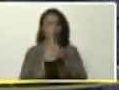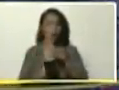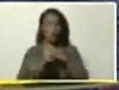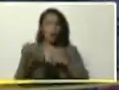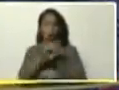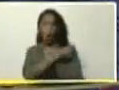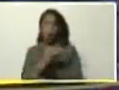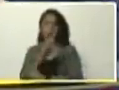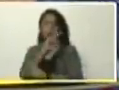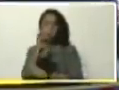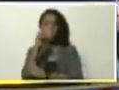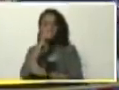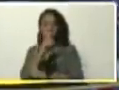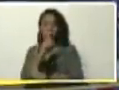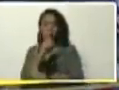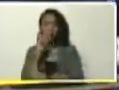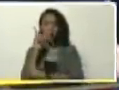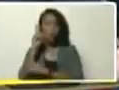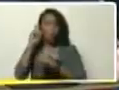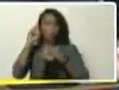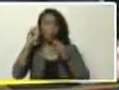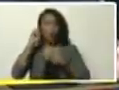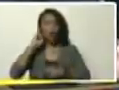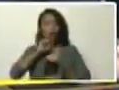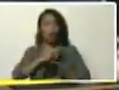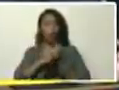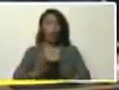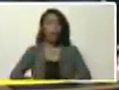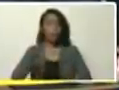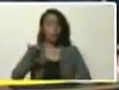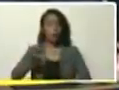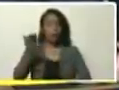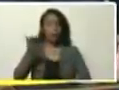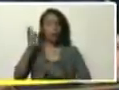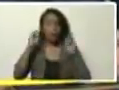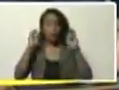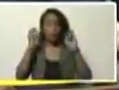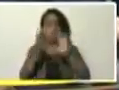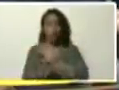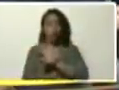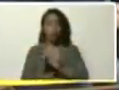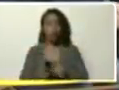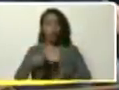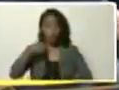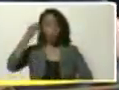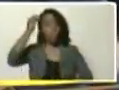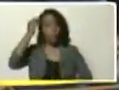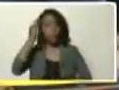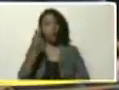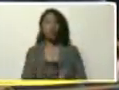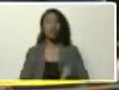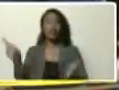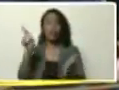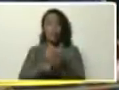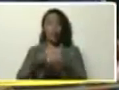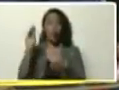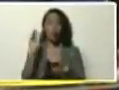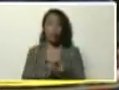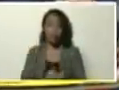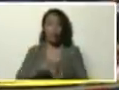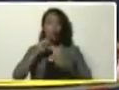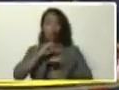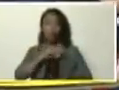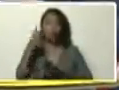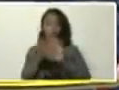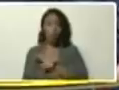cumpliendo 200 años de un hecho histórico tan importante. Creo que se repite la historia. Cuando